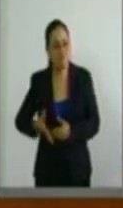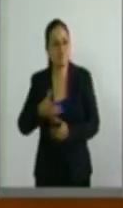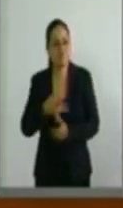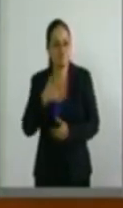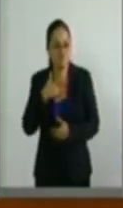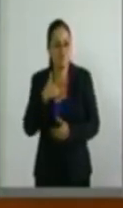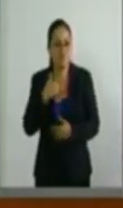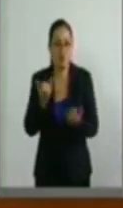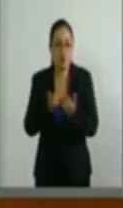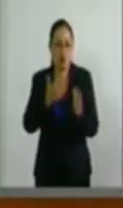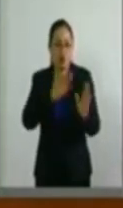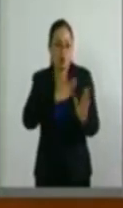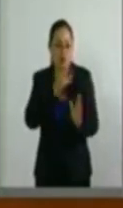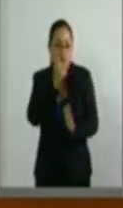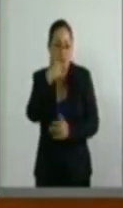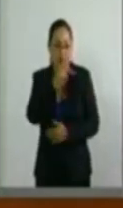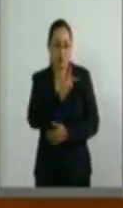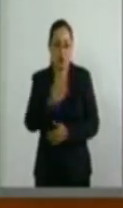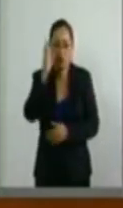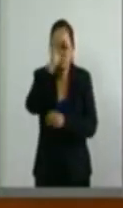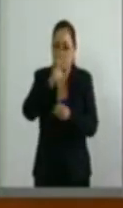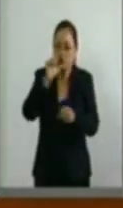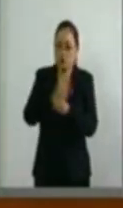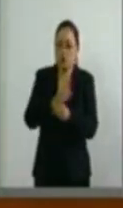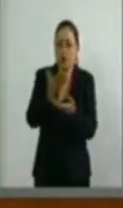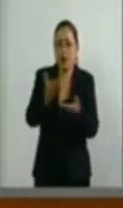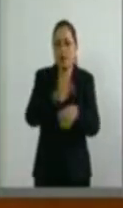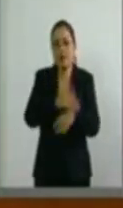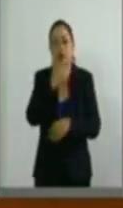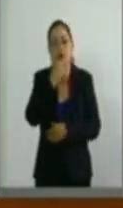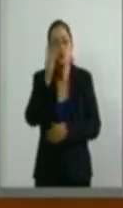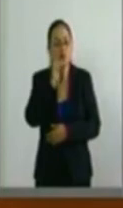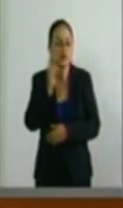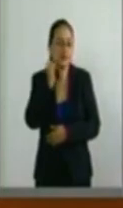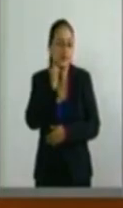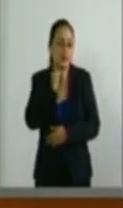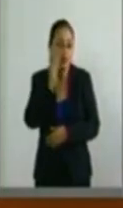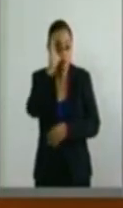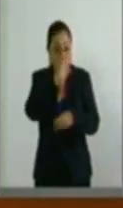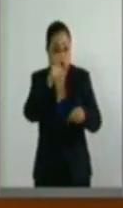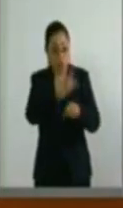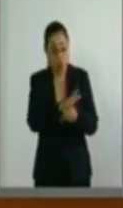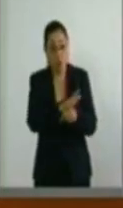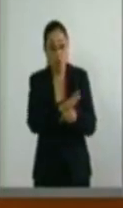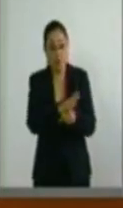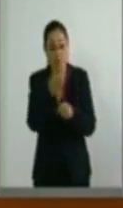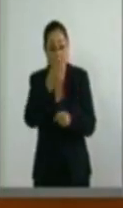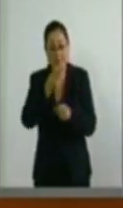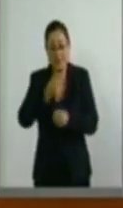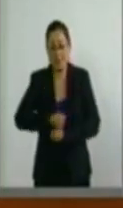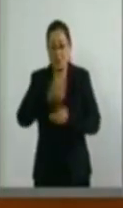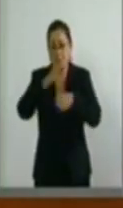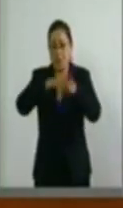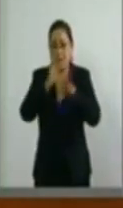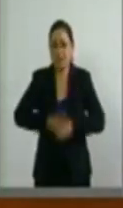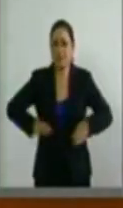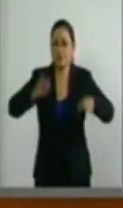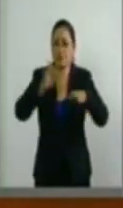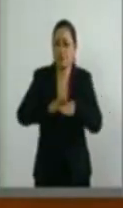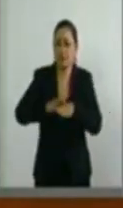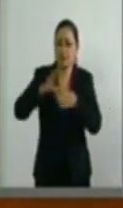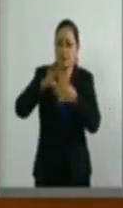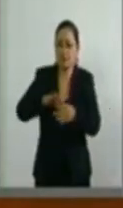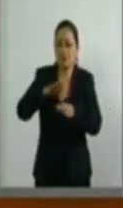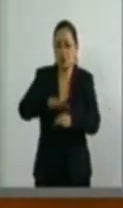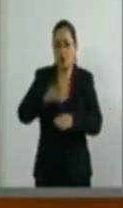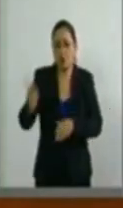y comprometidos todos. La cultura, amigas y amigos legisladores, sin duda es la expresión más alta y más sensible de los